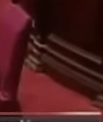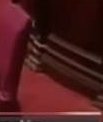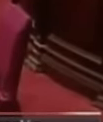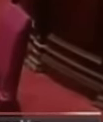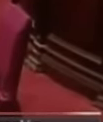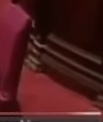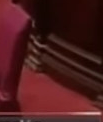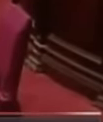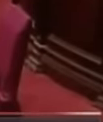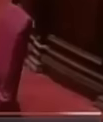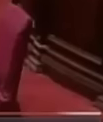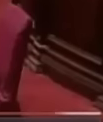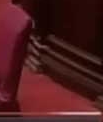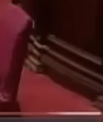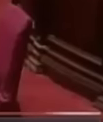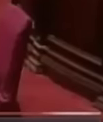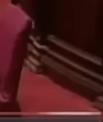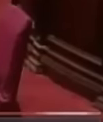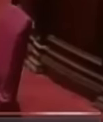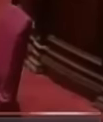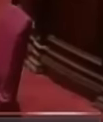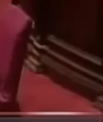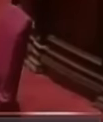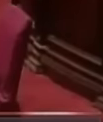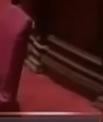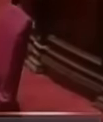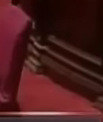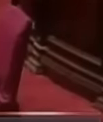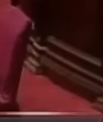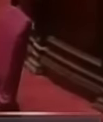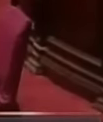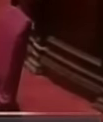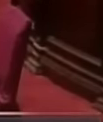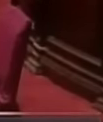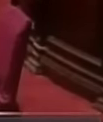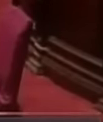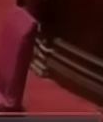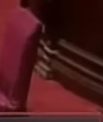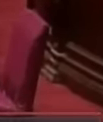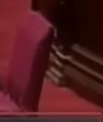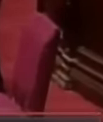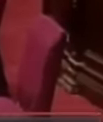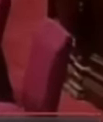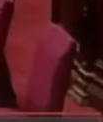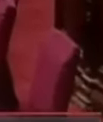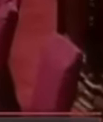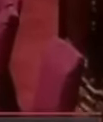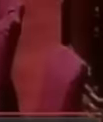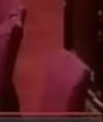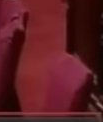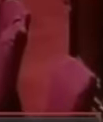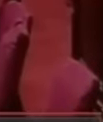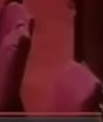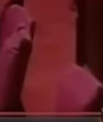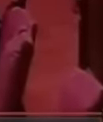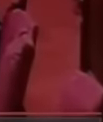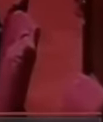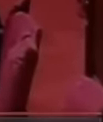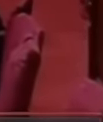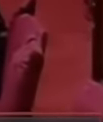están medicamentos oncológicos AB asín 25 mg